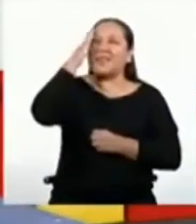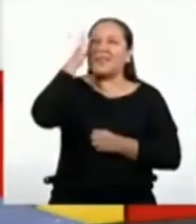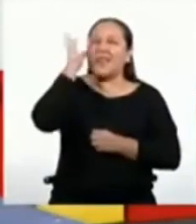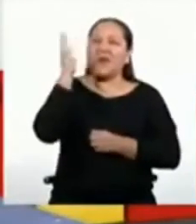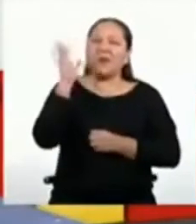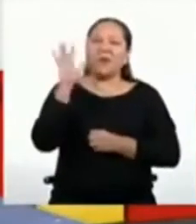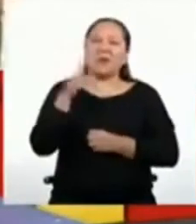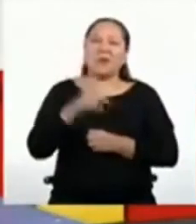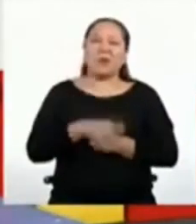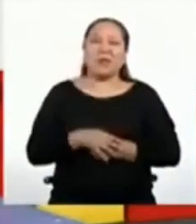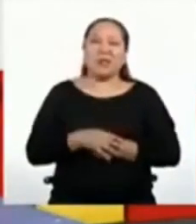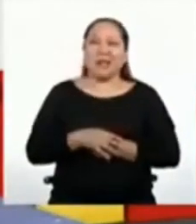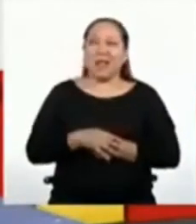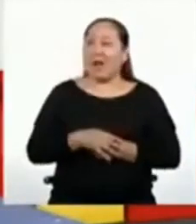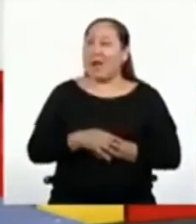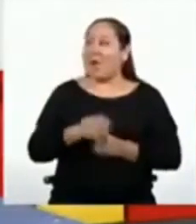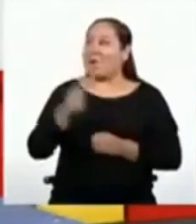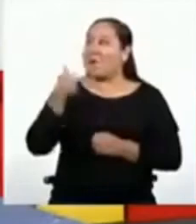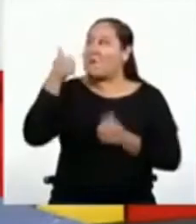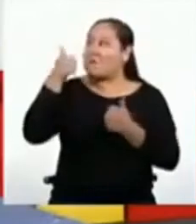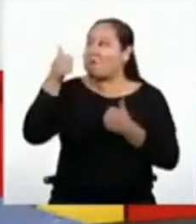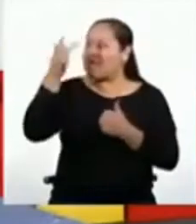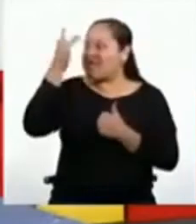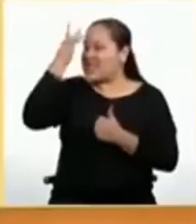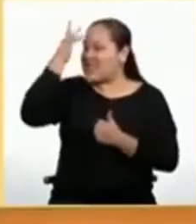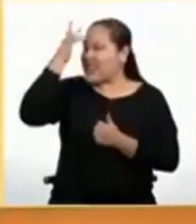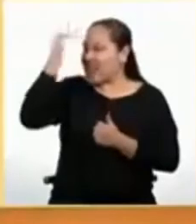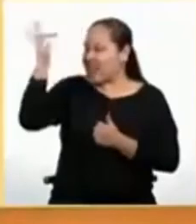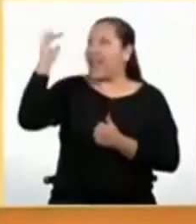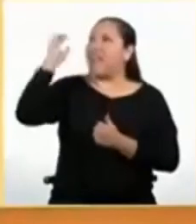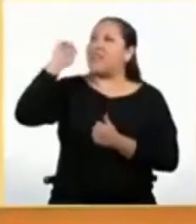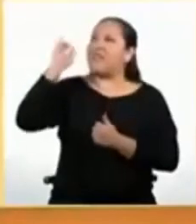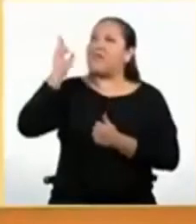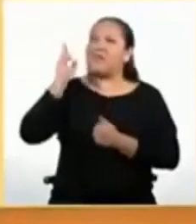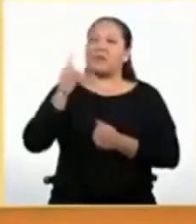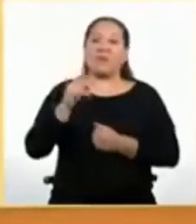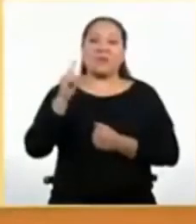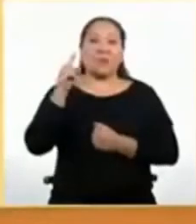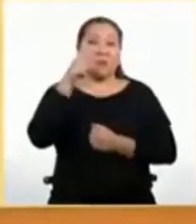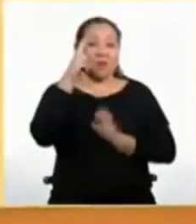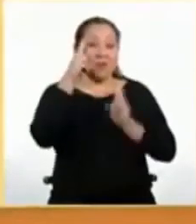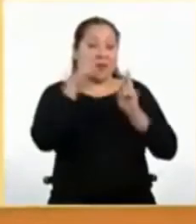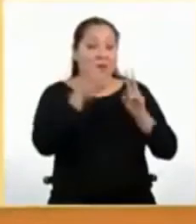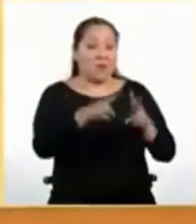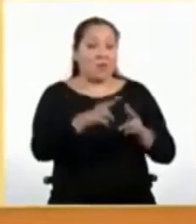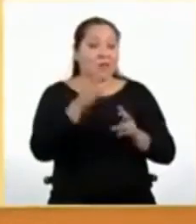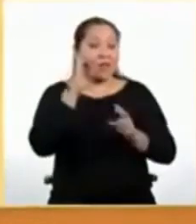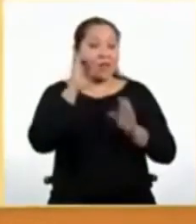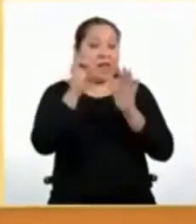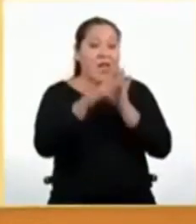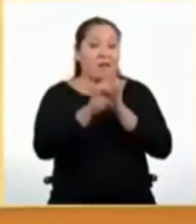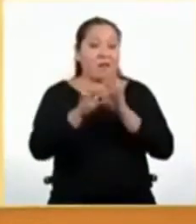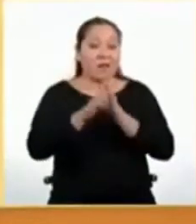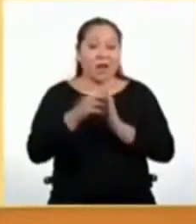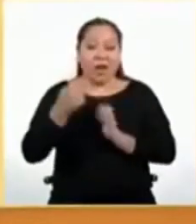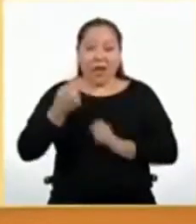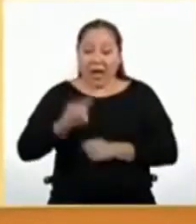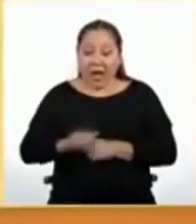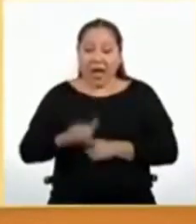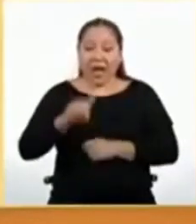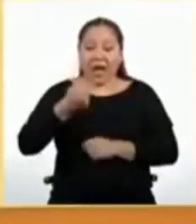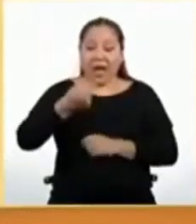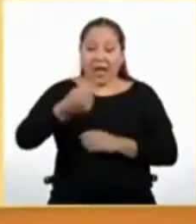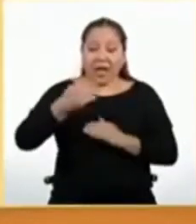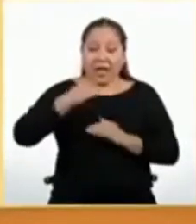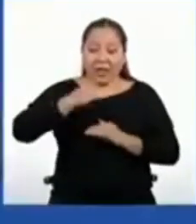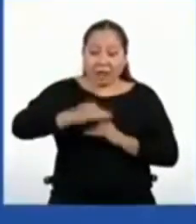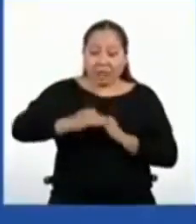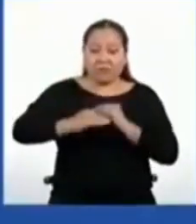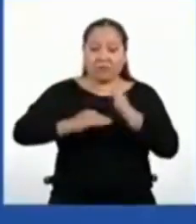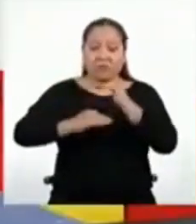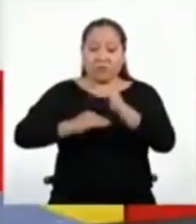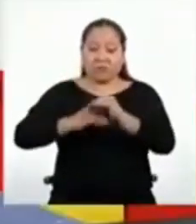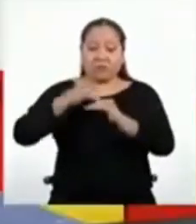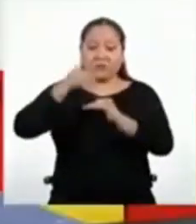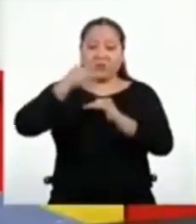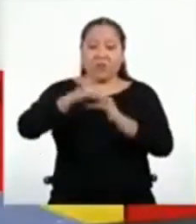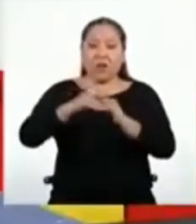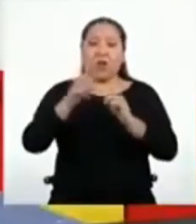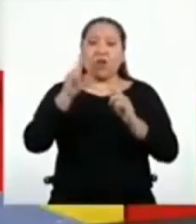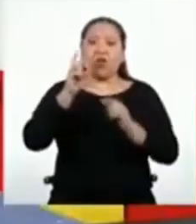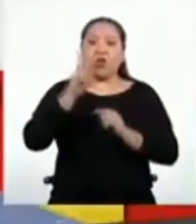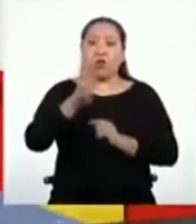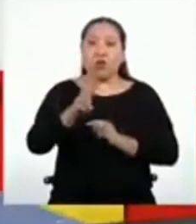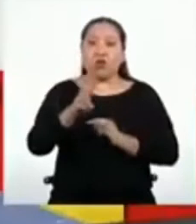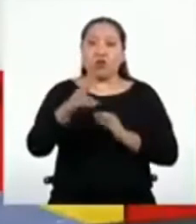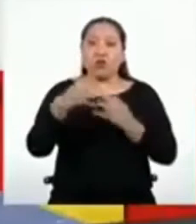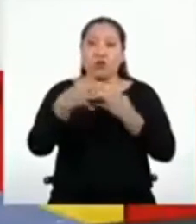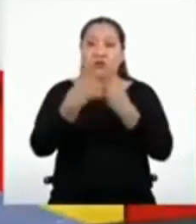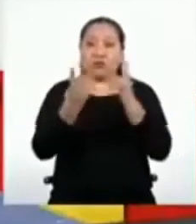¡Qué ingeniosa, profesora! Como vemos en el ejemplo, cada piso está formado por pares de naipes, colocados